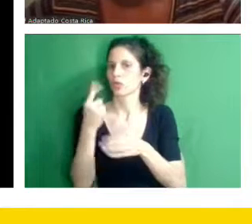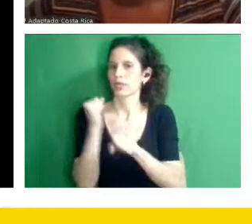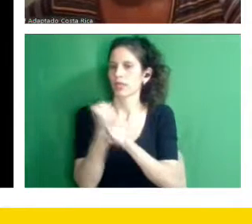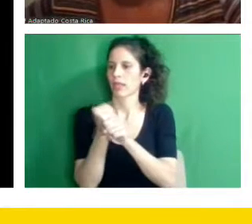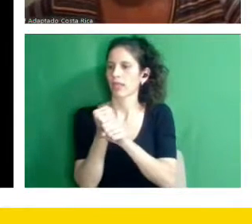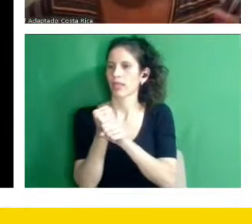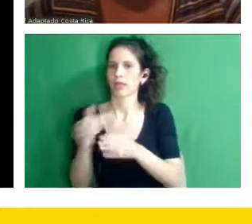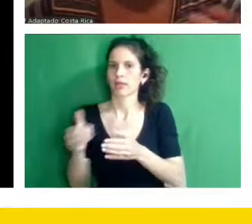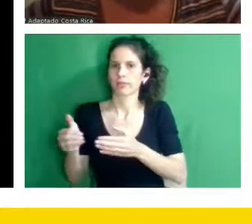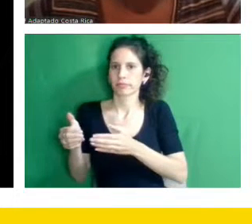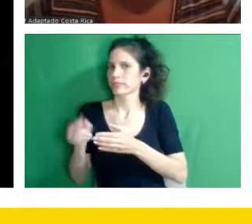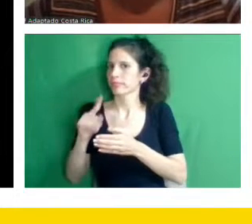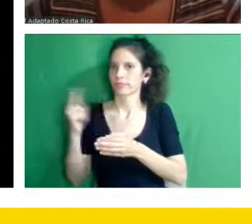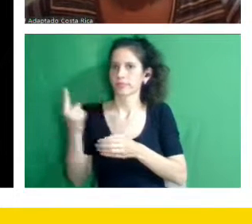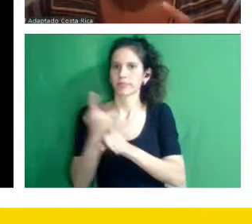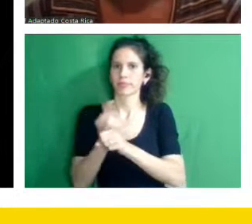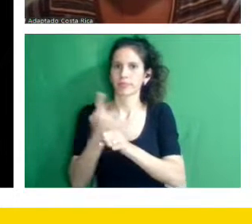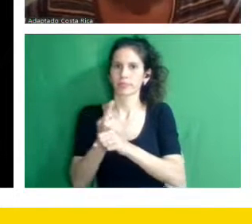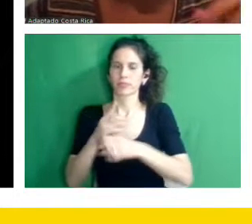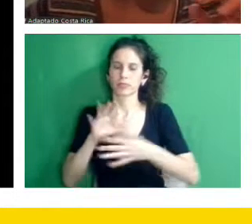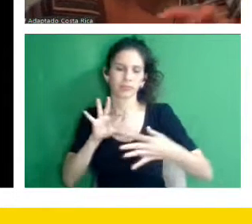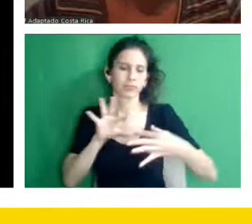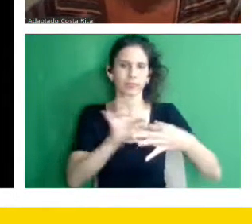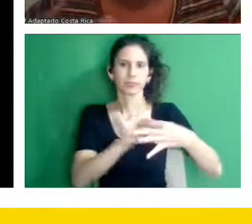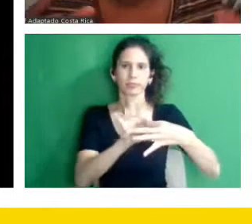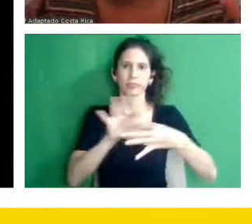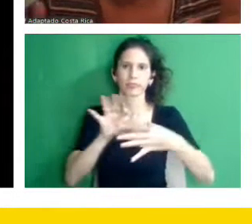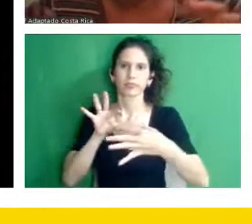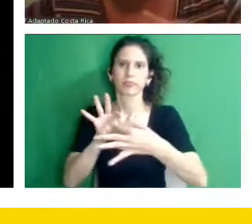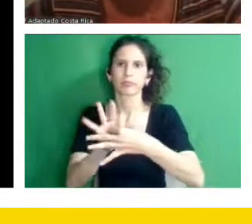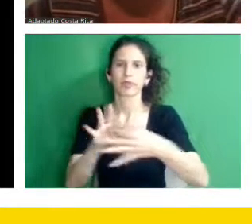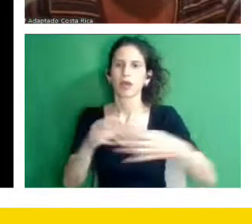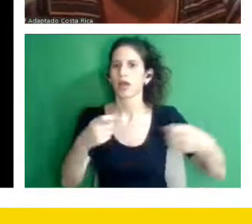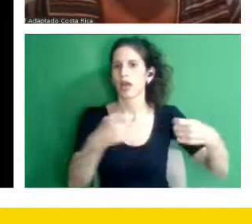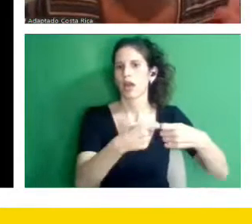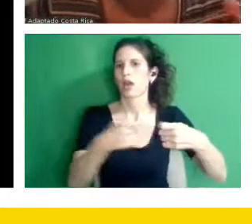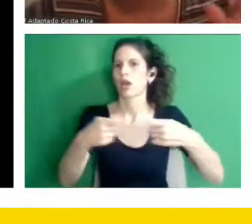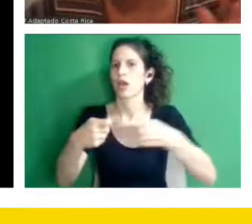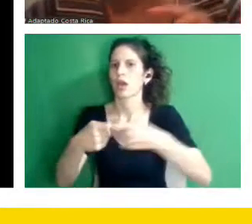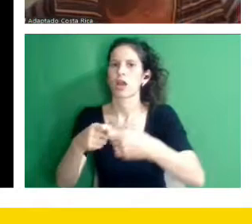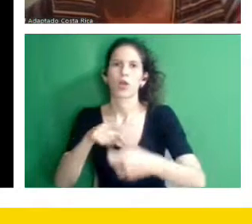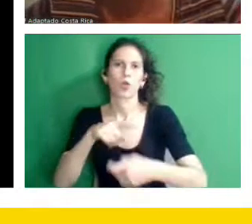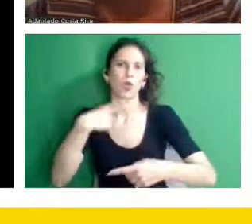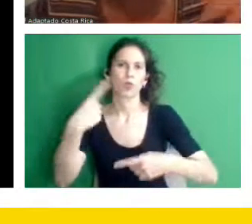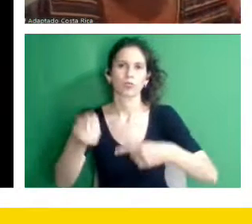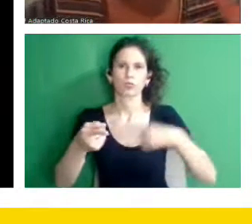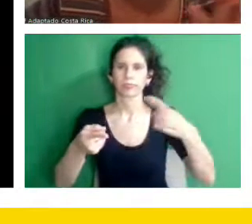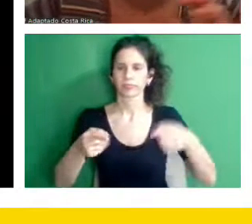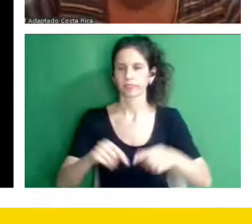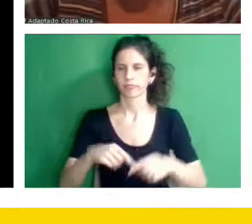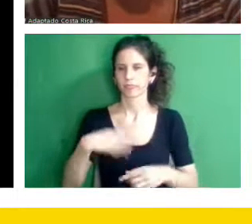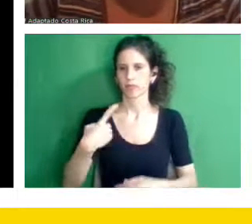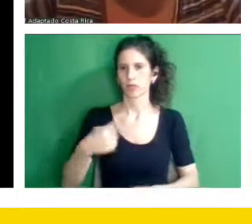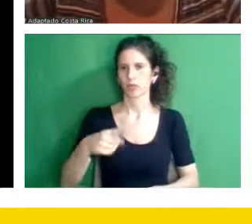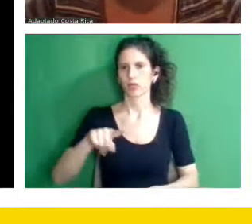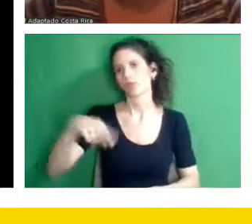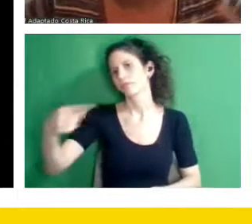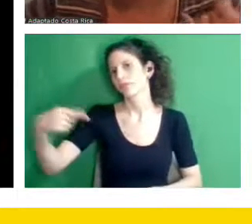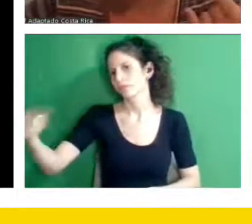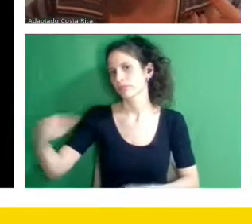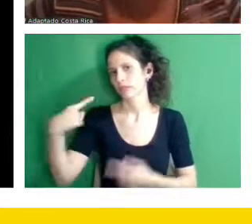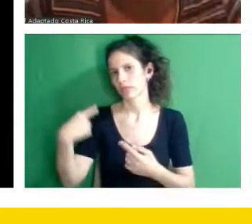acá, en conjunto con ABDIS, con ProParques, con la Red de Turismo Accesible, con Surf Adaptado, con las